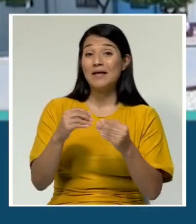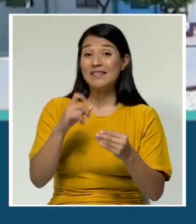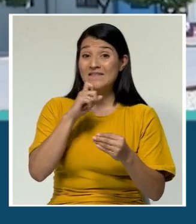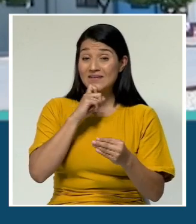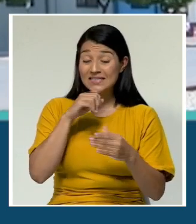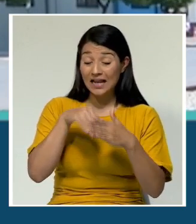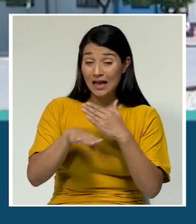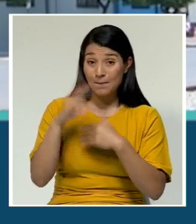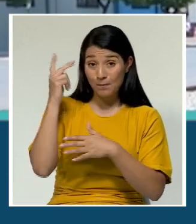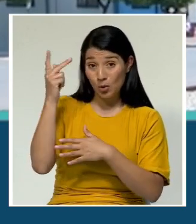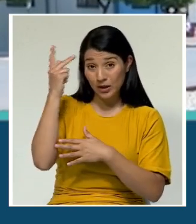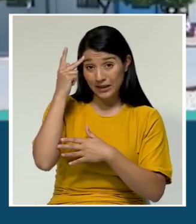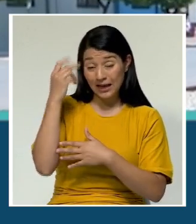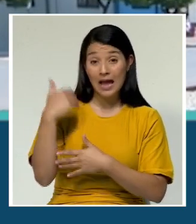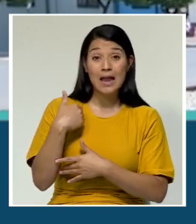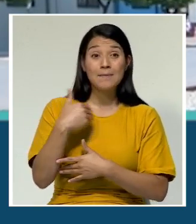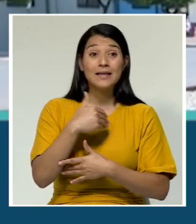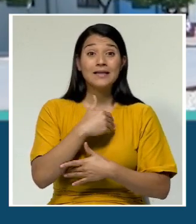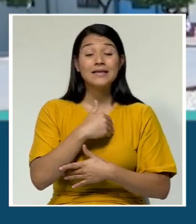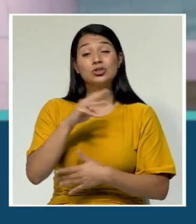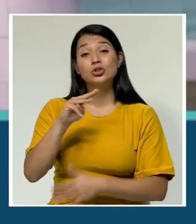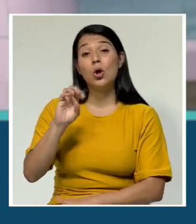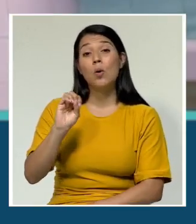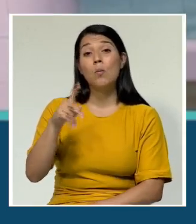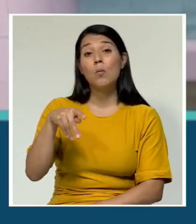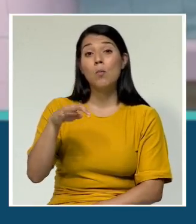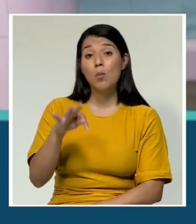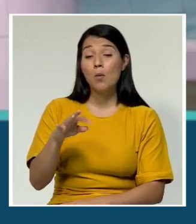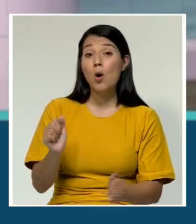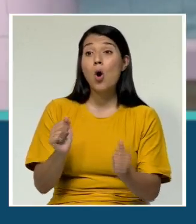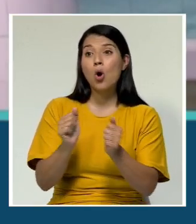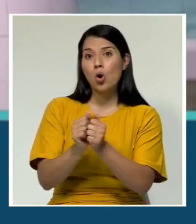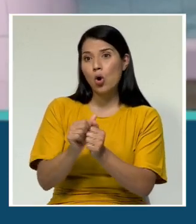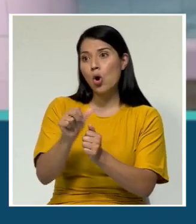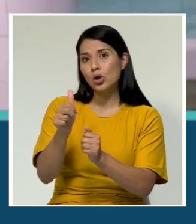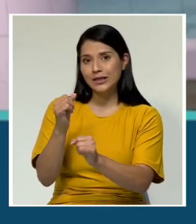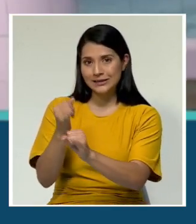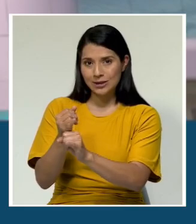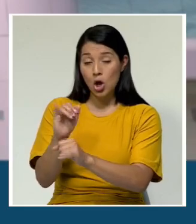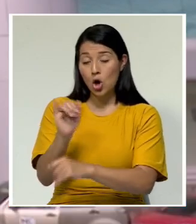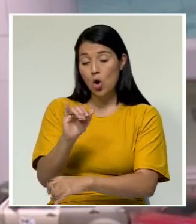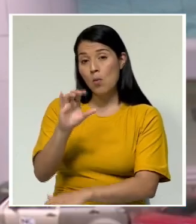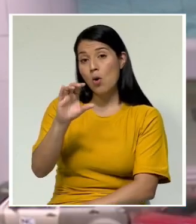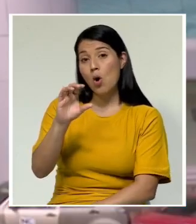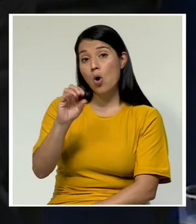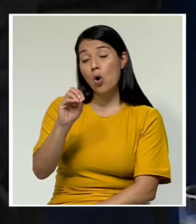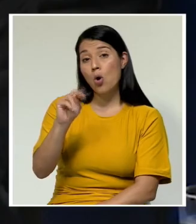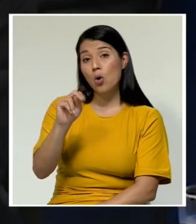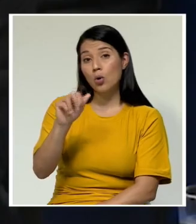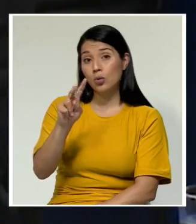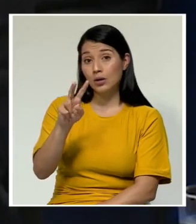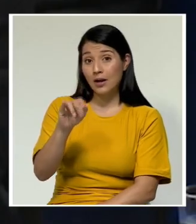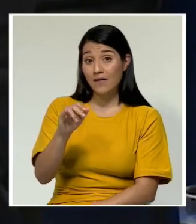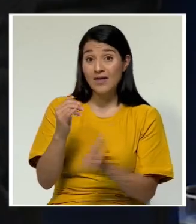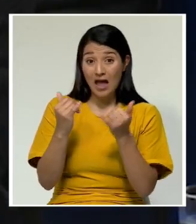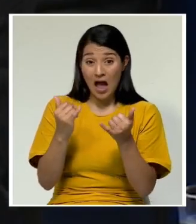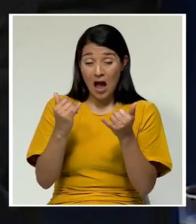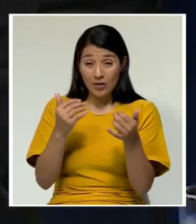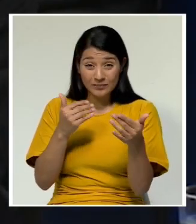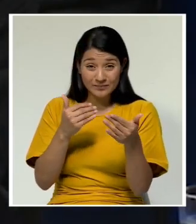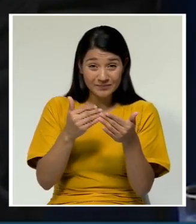equipo que permite hacer crecer la capacidad productiva del país. Lo que está creciendo es el gasto corriente, es decir, salarios,